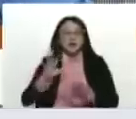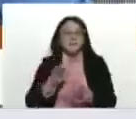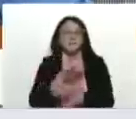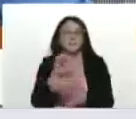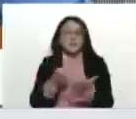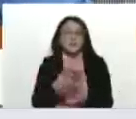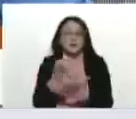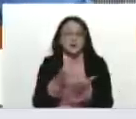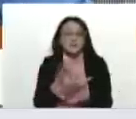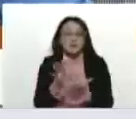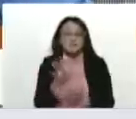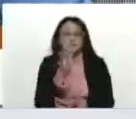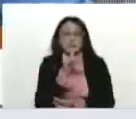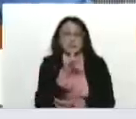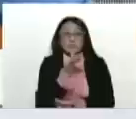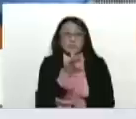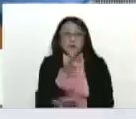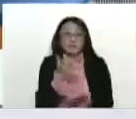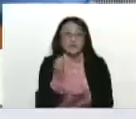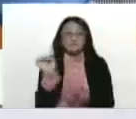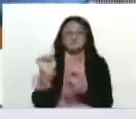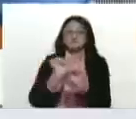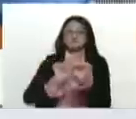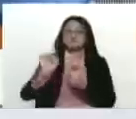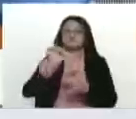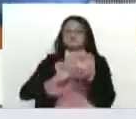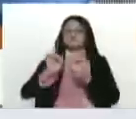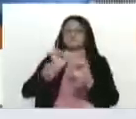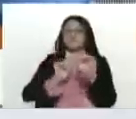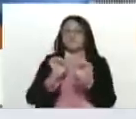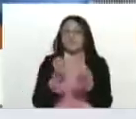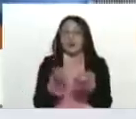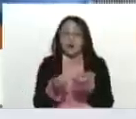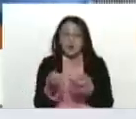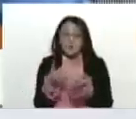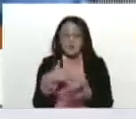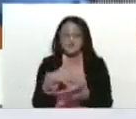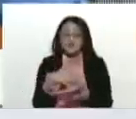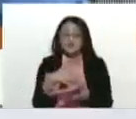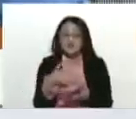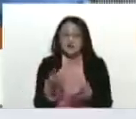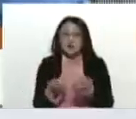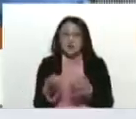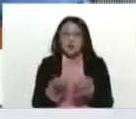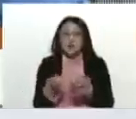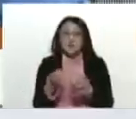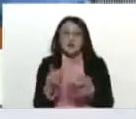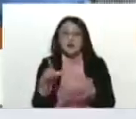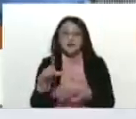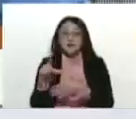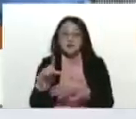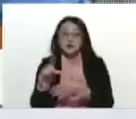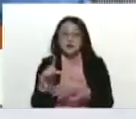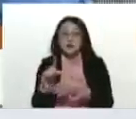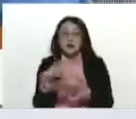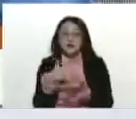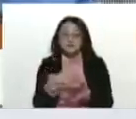sin los instrumentos para enfrentarlo más aún economías tan vulnerables como las economías latinoamericanas